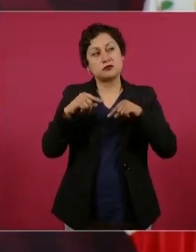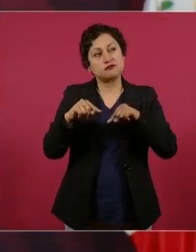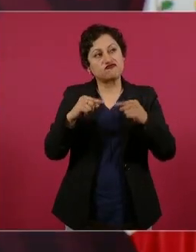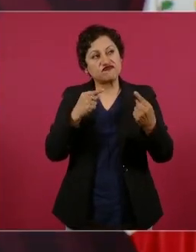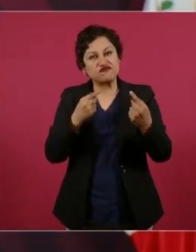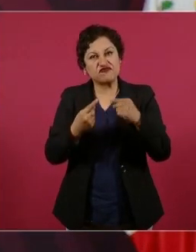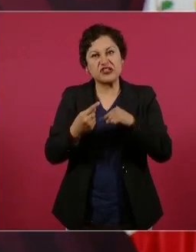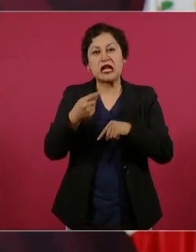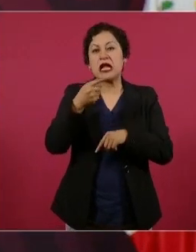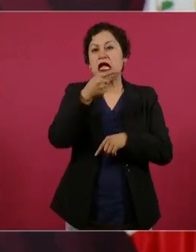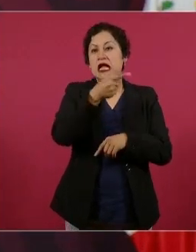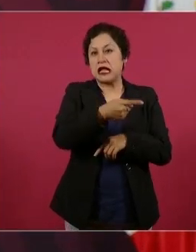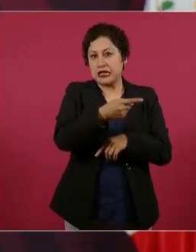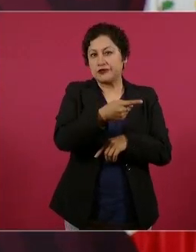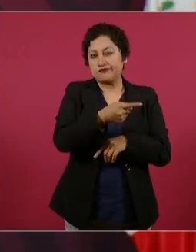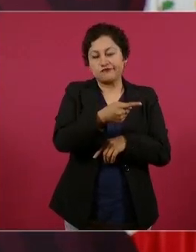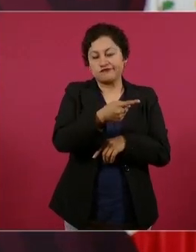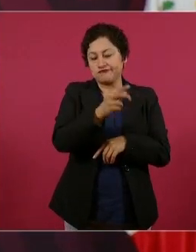de que